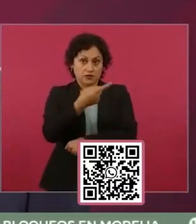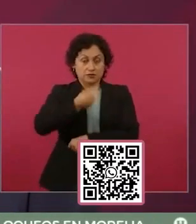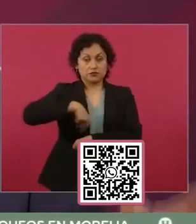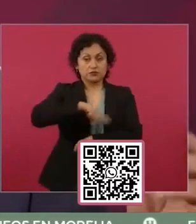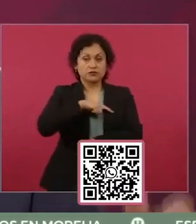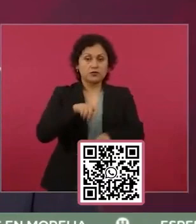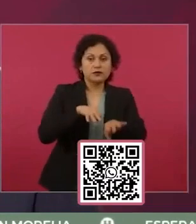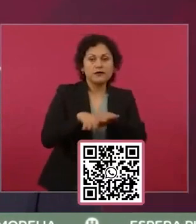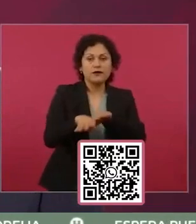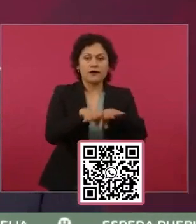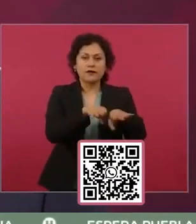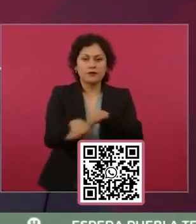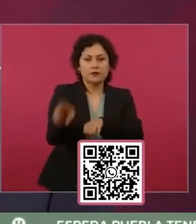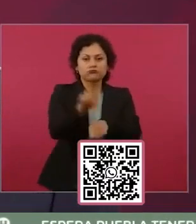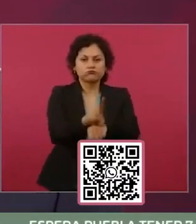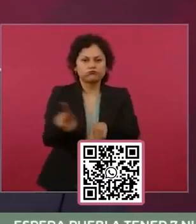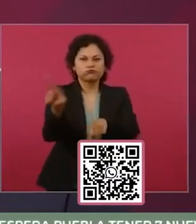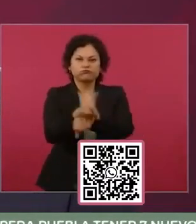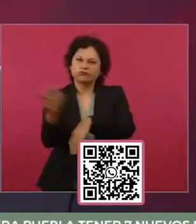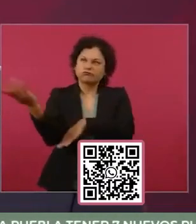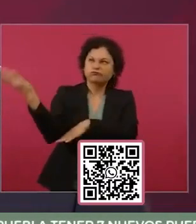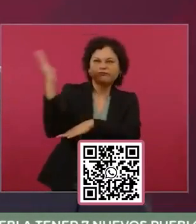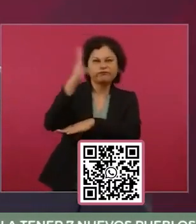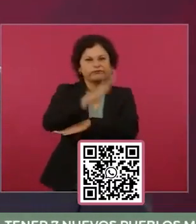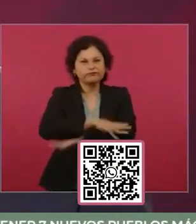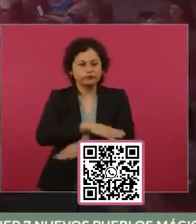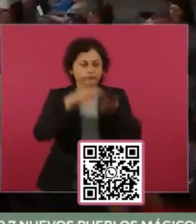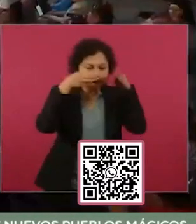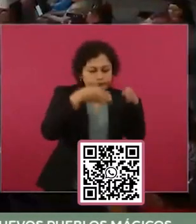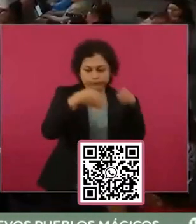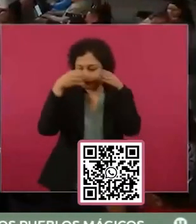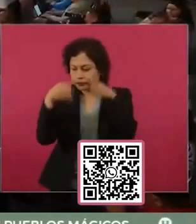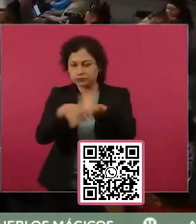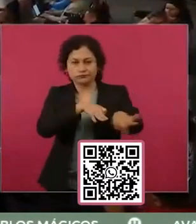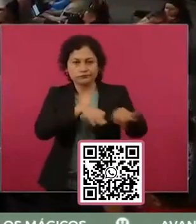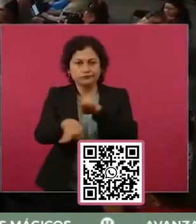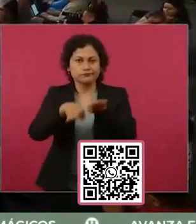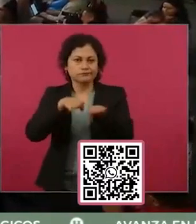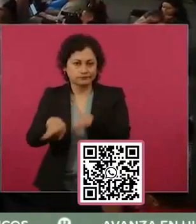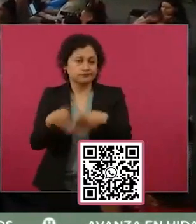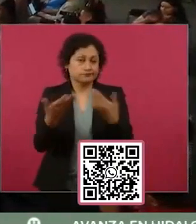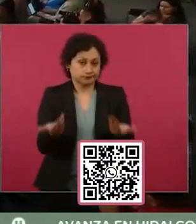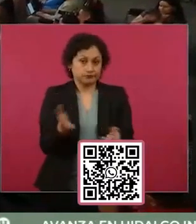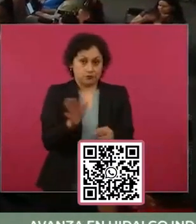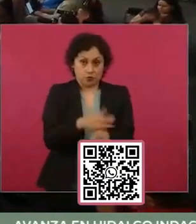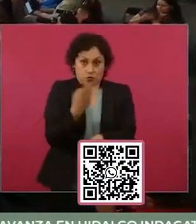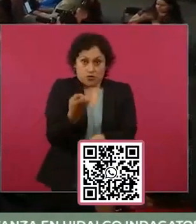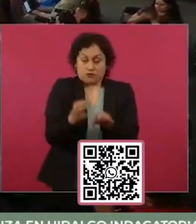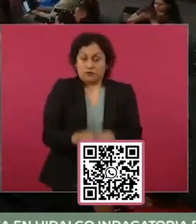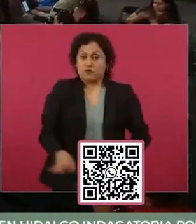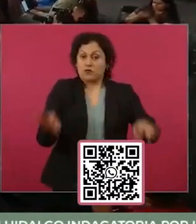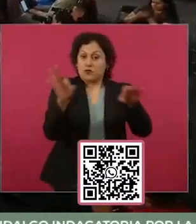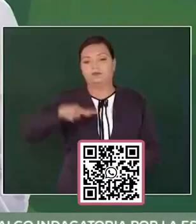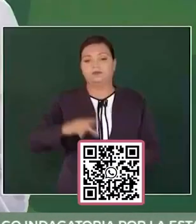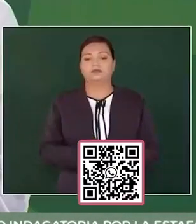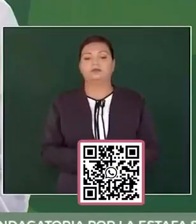fueras objeto de seguridad nacional un tren, ¿por qué no son todos los trenes del país? Si fuera objeto